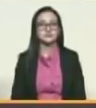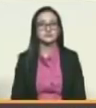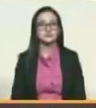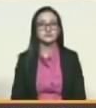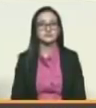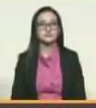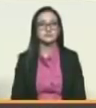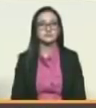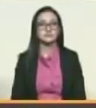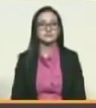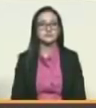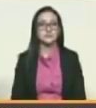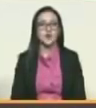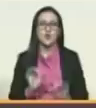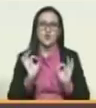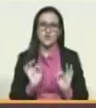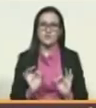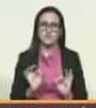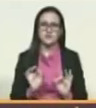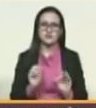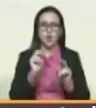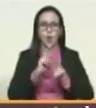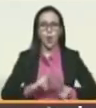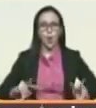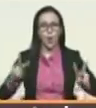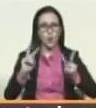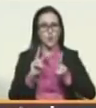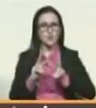Mira, sobre la confirmación de las Naciones Unidas,